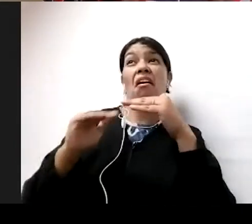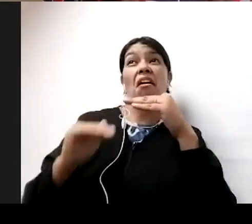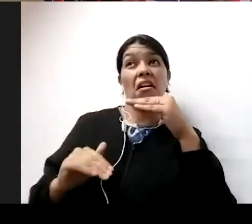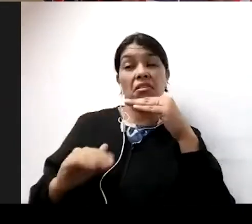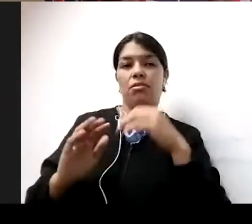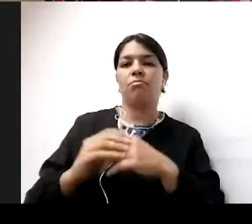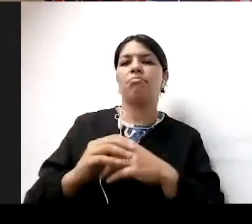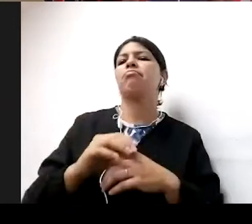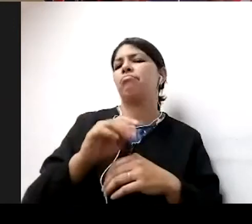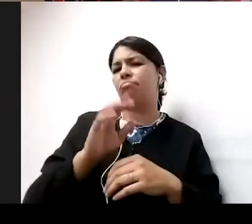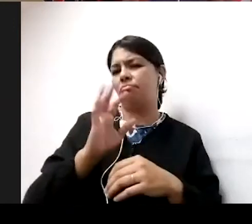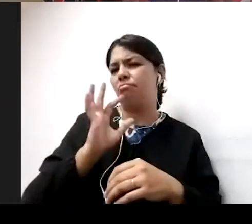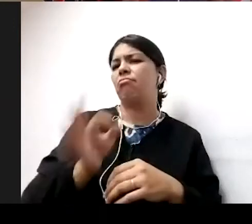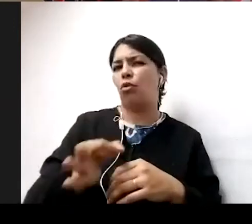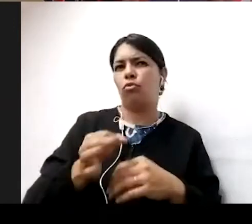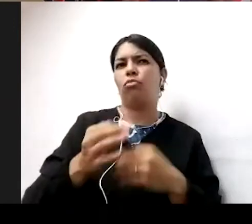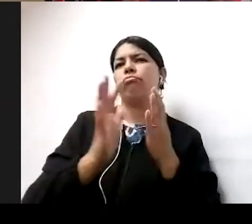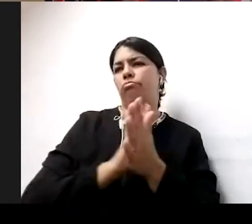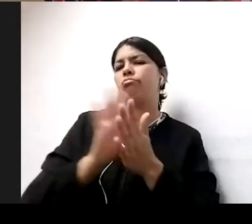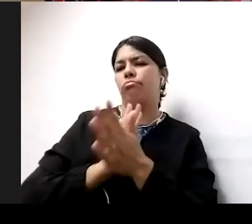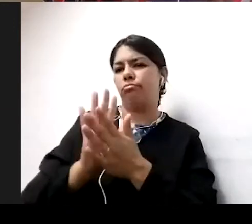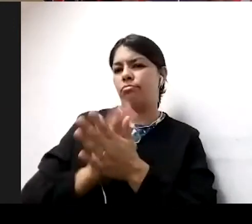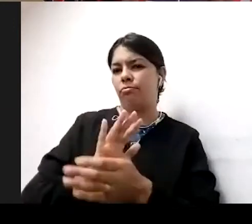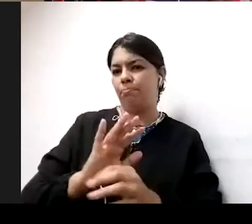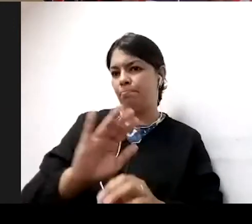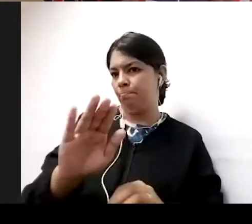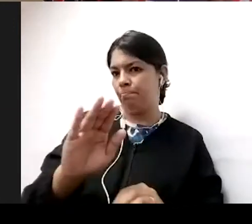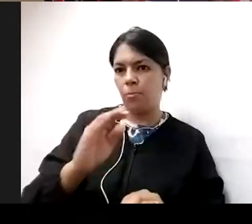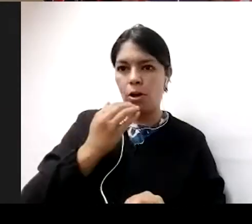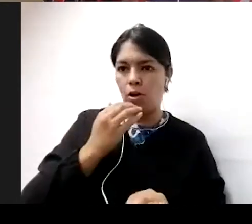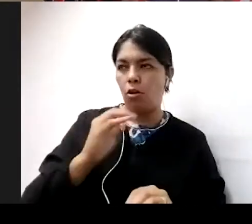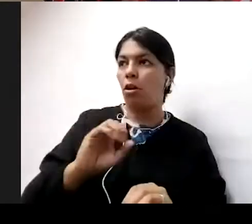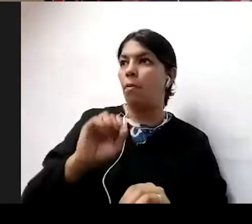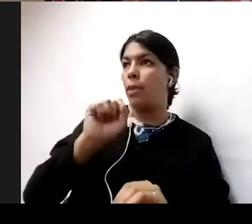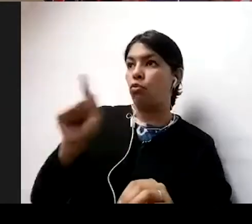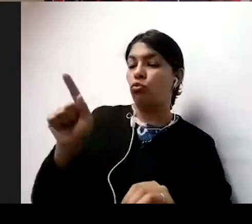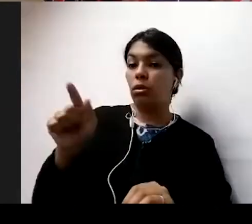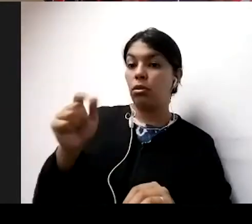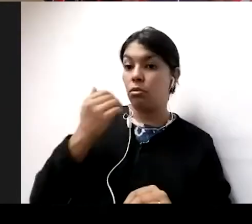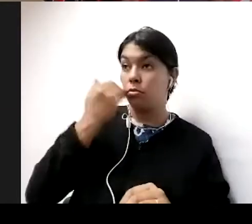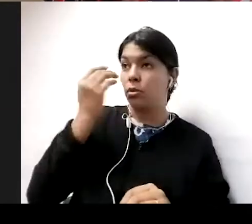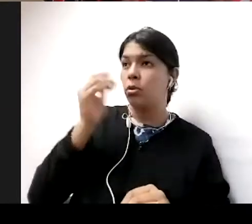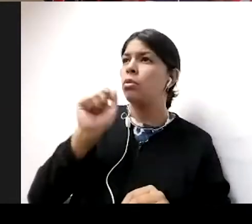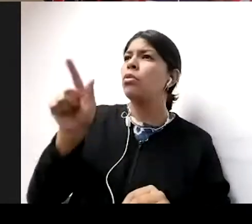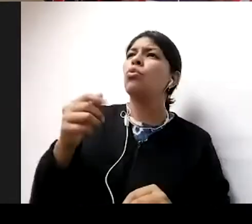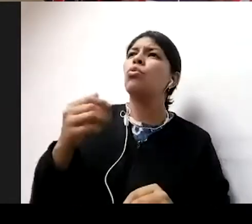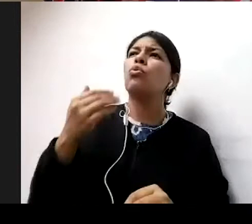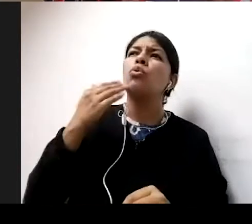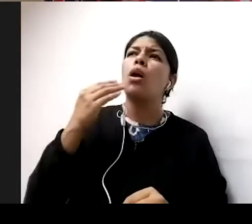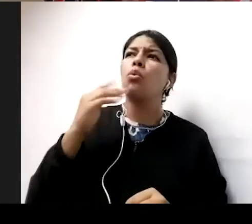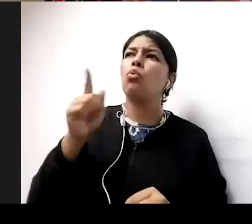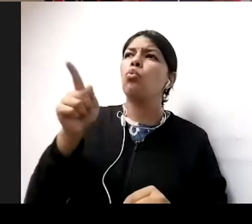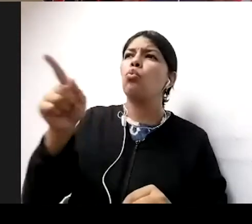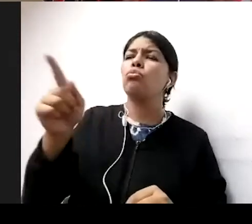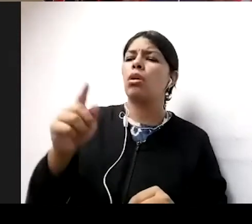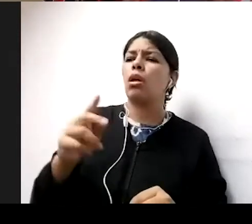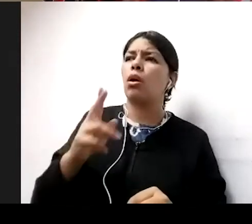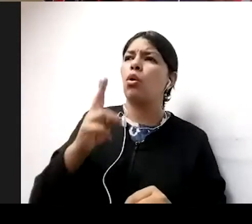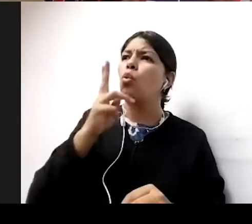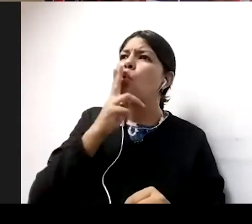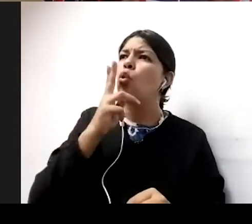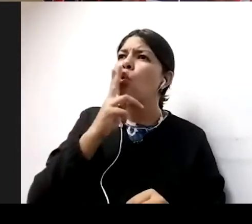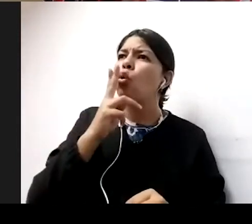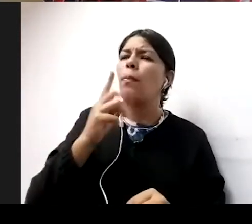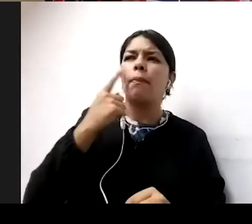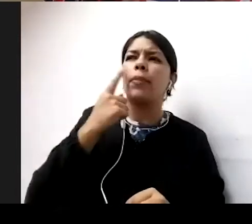ocurre cuando nosotros hacemos esta misma pregunta a un adulto con relación al tabaco. ¿Cuál fue la primera vez en que usted fumó